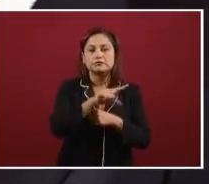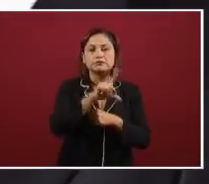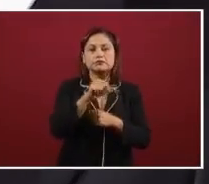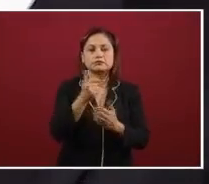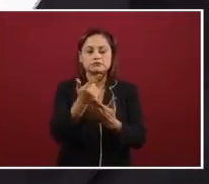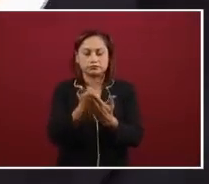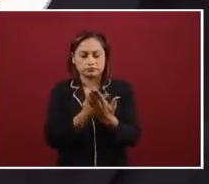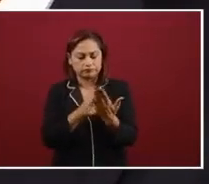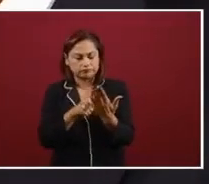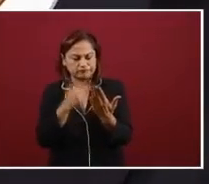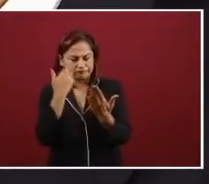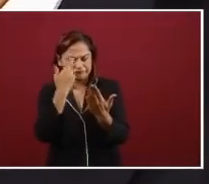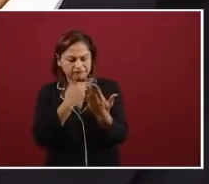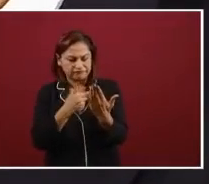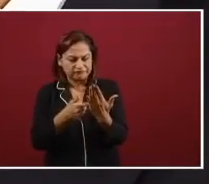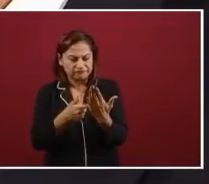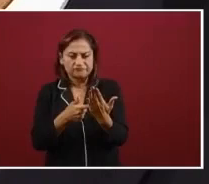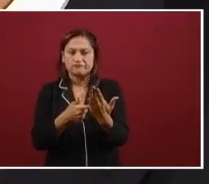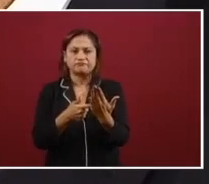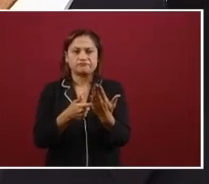había vendido el carro.